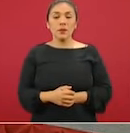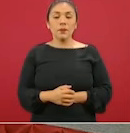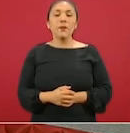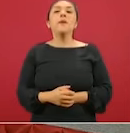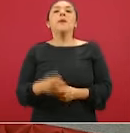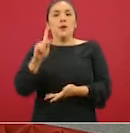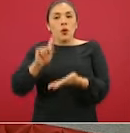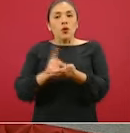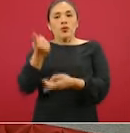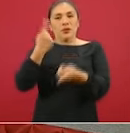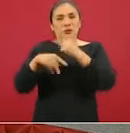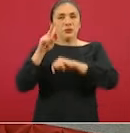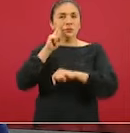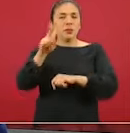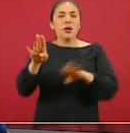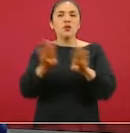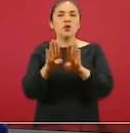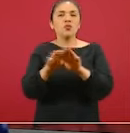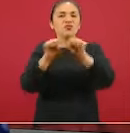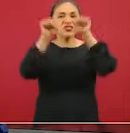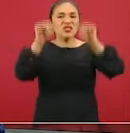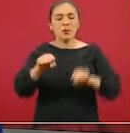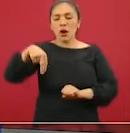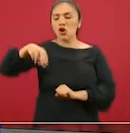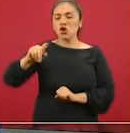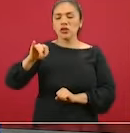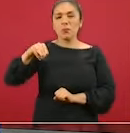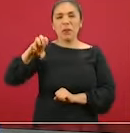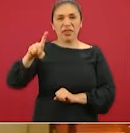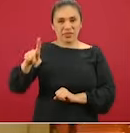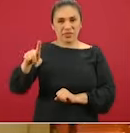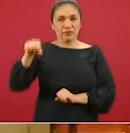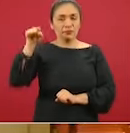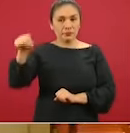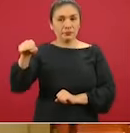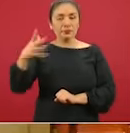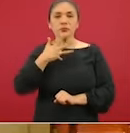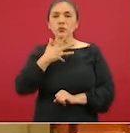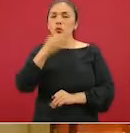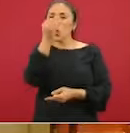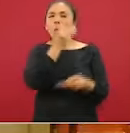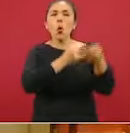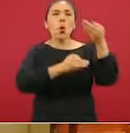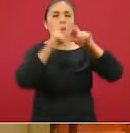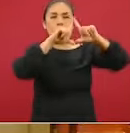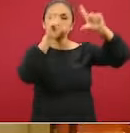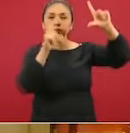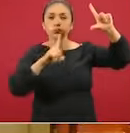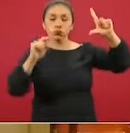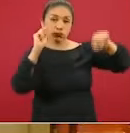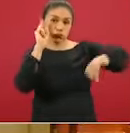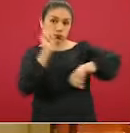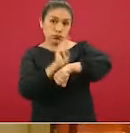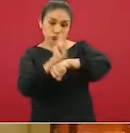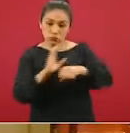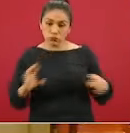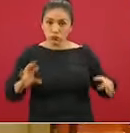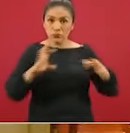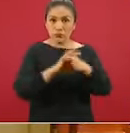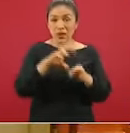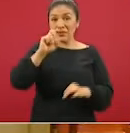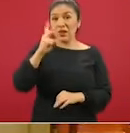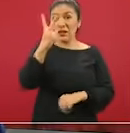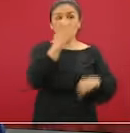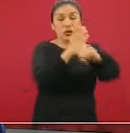Volvemos nuevamente al sistema oficial, que es Notimed, es donde todas las unidades sujetas a vigilancia epidemiológica, estamos hablando de las